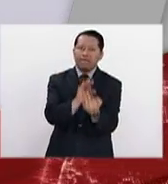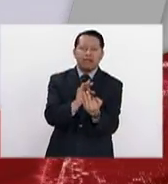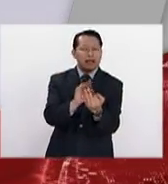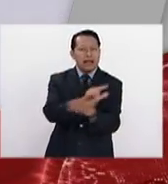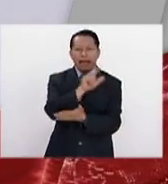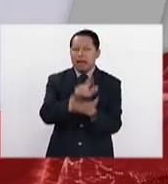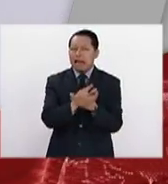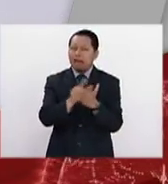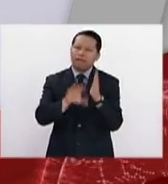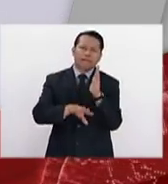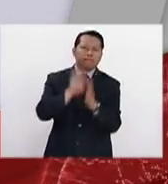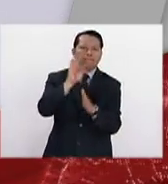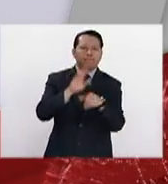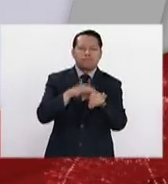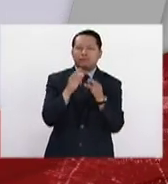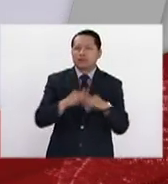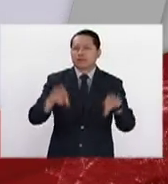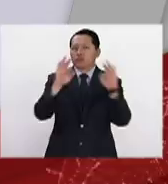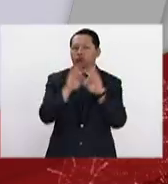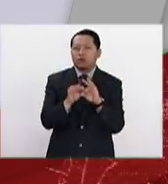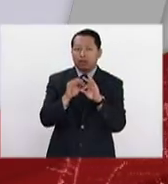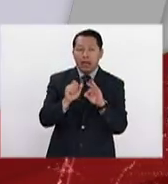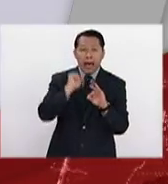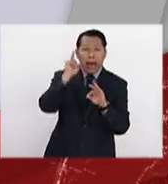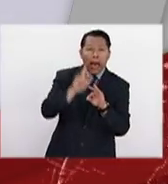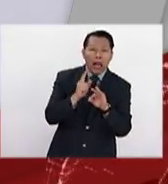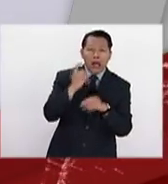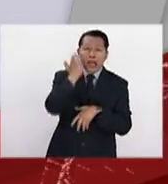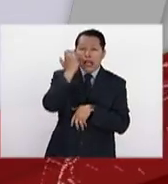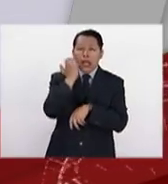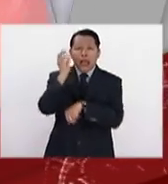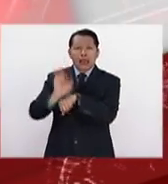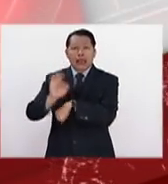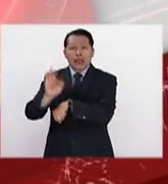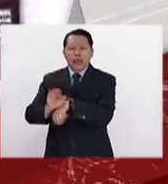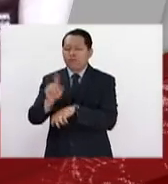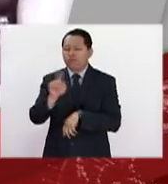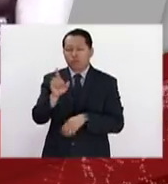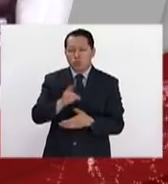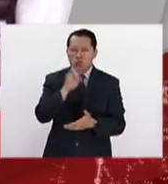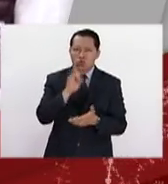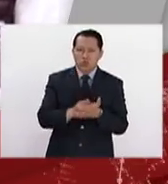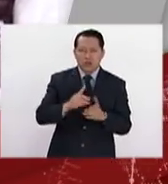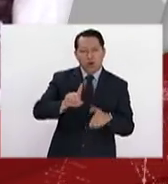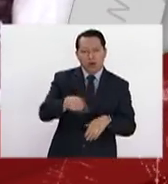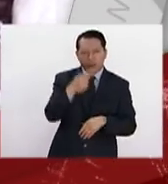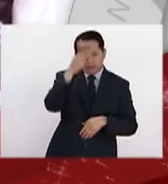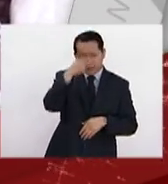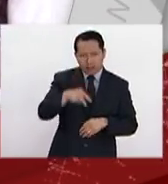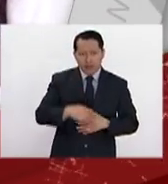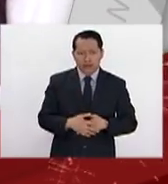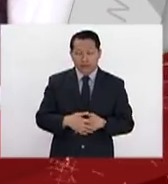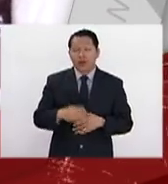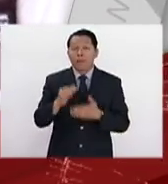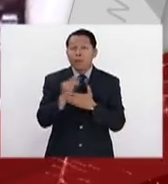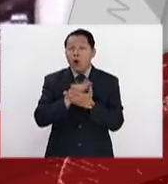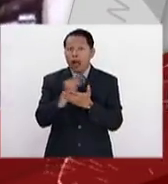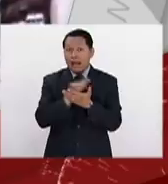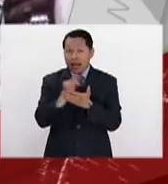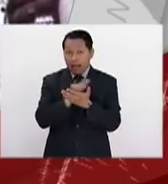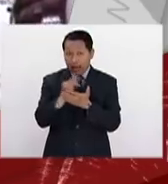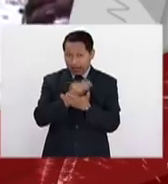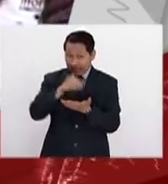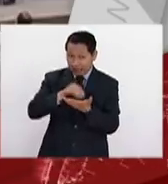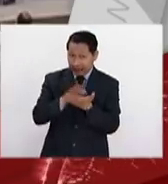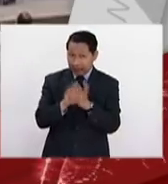todos. Ningún privilegio más que el de ser mexicano. Al registrarse como candidato de Morena, Andrés Manuel